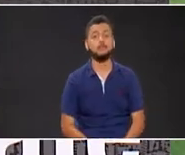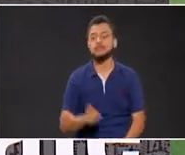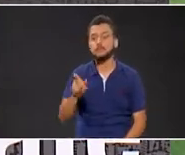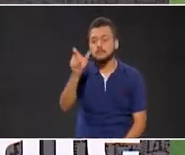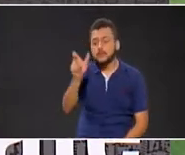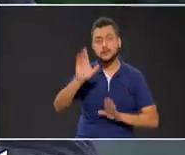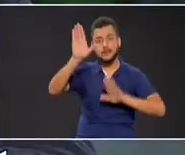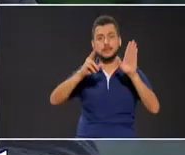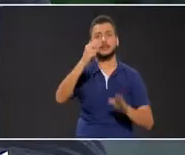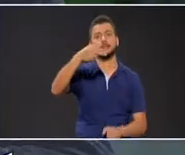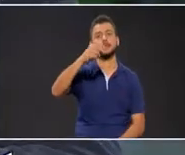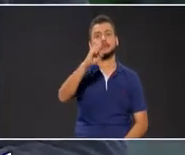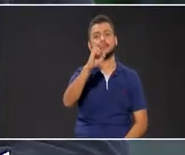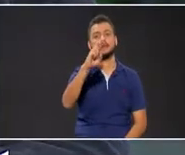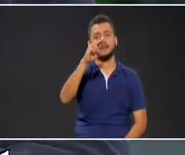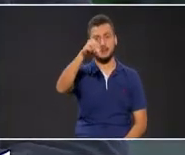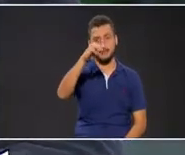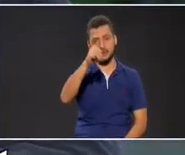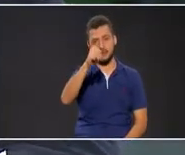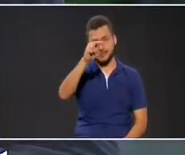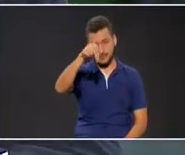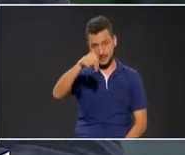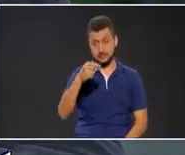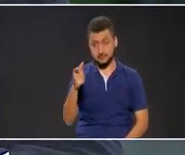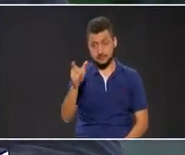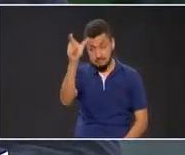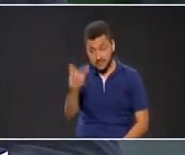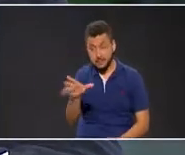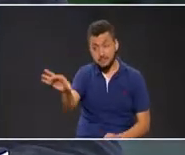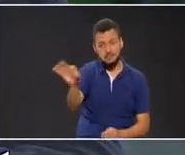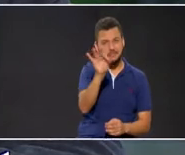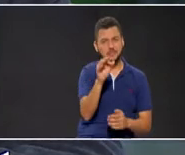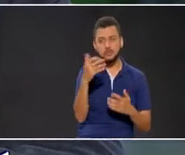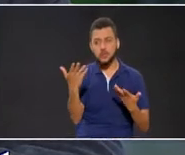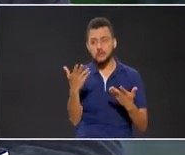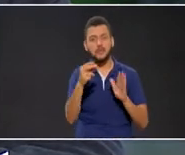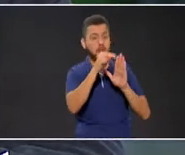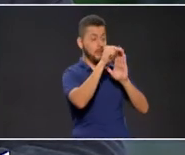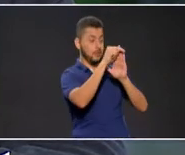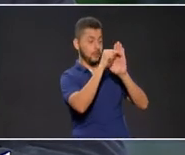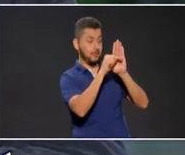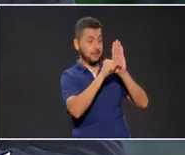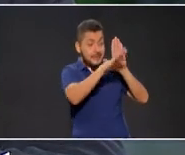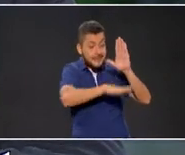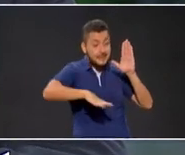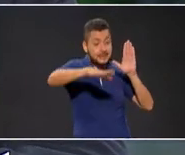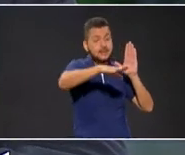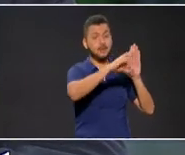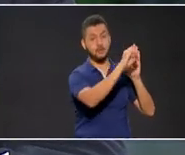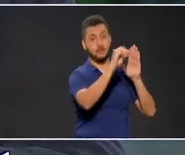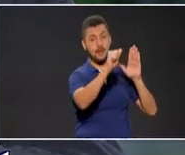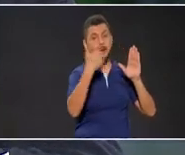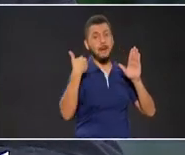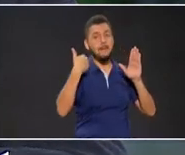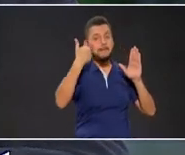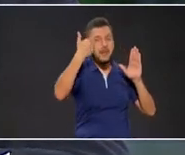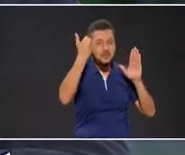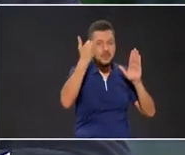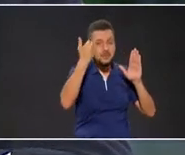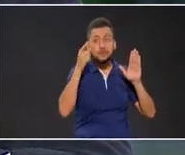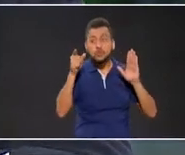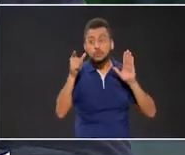bueno lo primero que hay que hacer es darle aplicación a la política nacional del envejecimiento que ha sido aprobada por el congreso nacional y que está